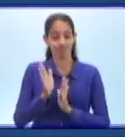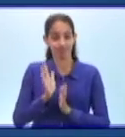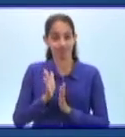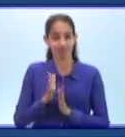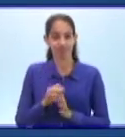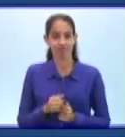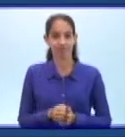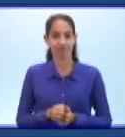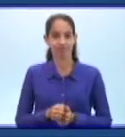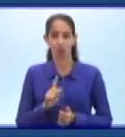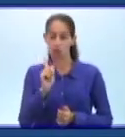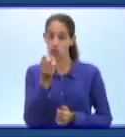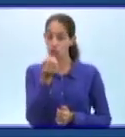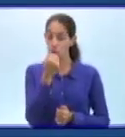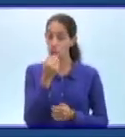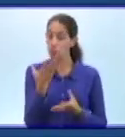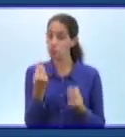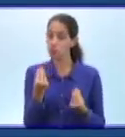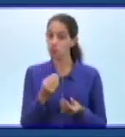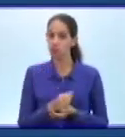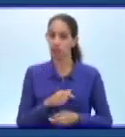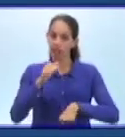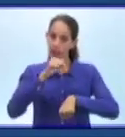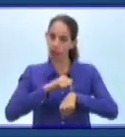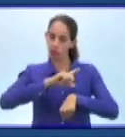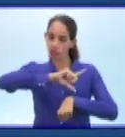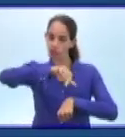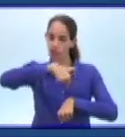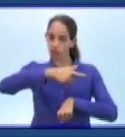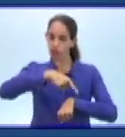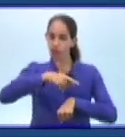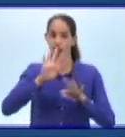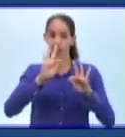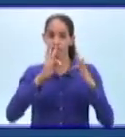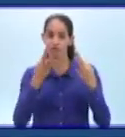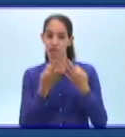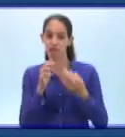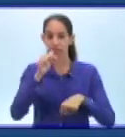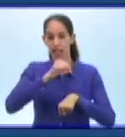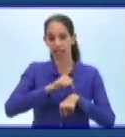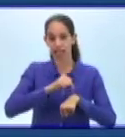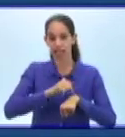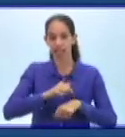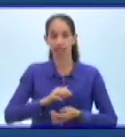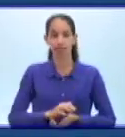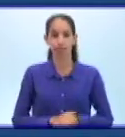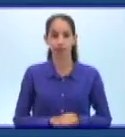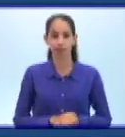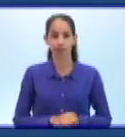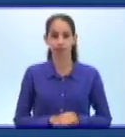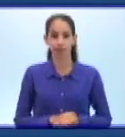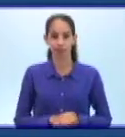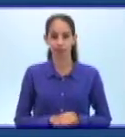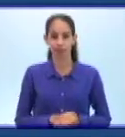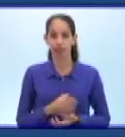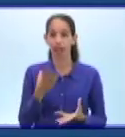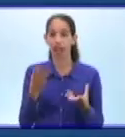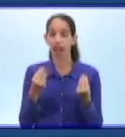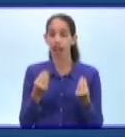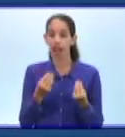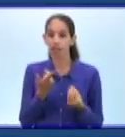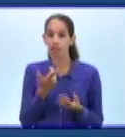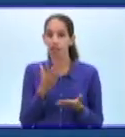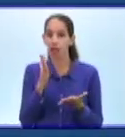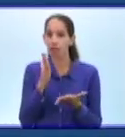dieta, horario, tiempo, familia. Ese sostén que hablábamos en la